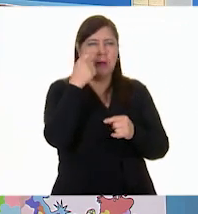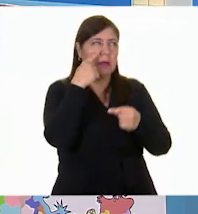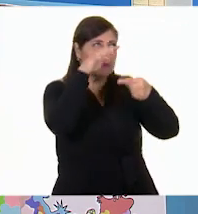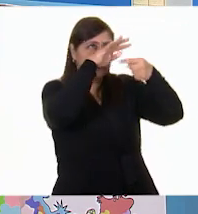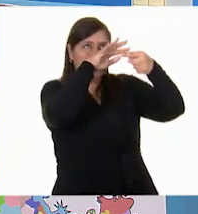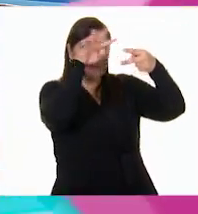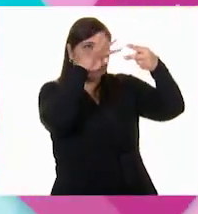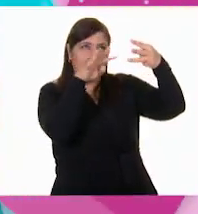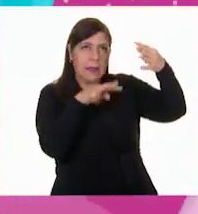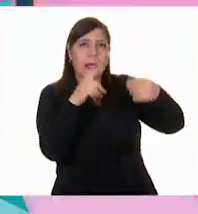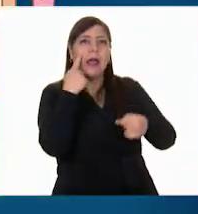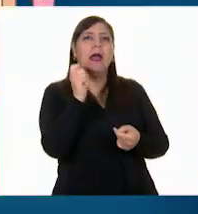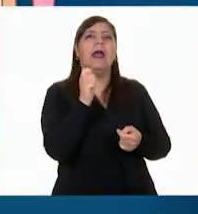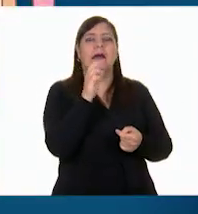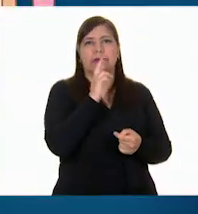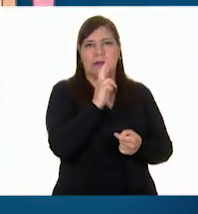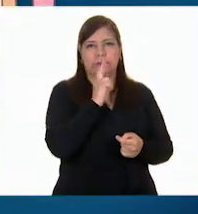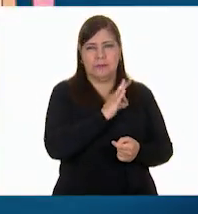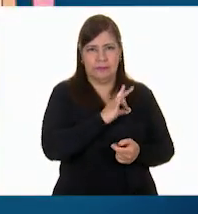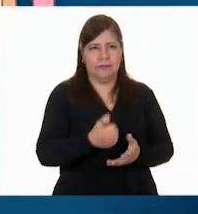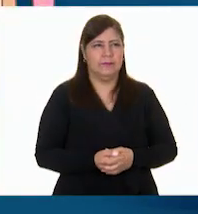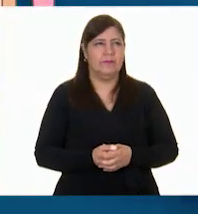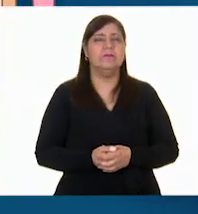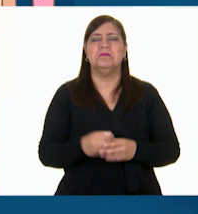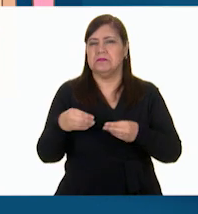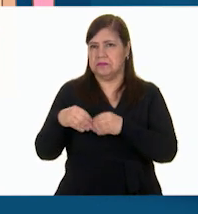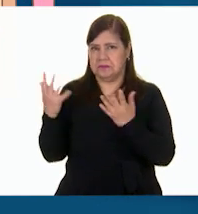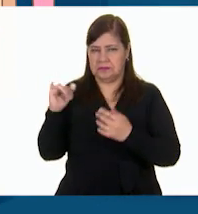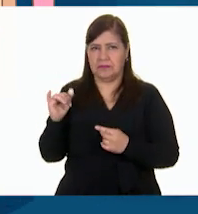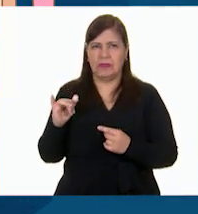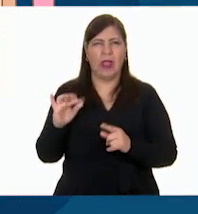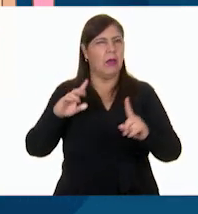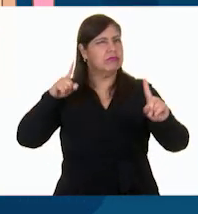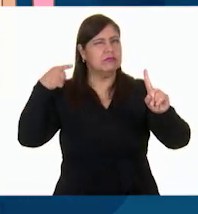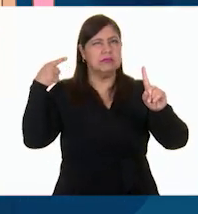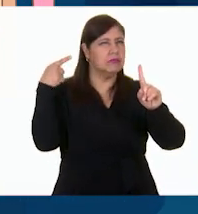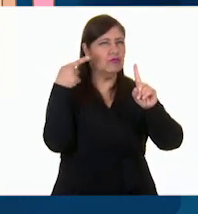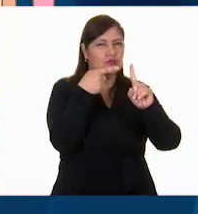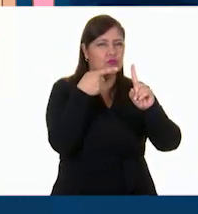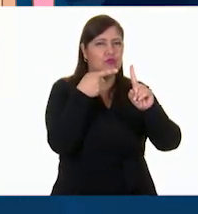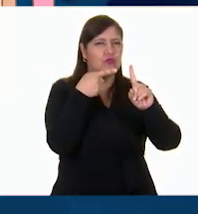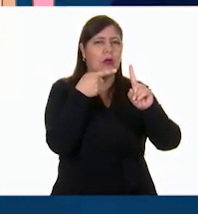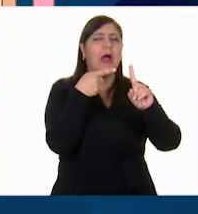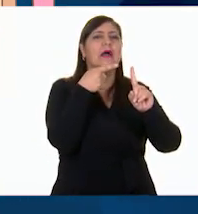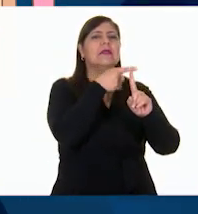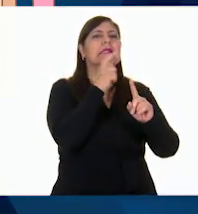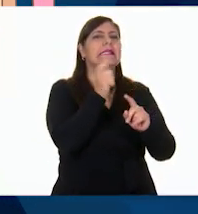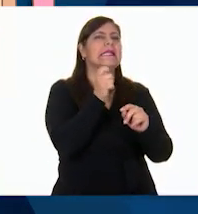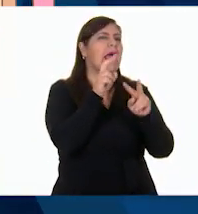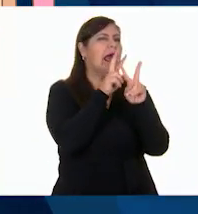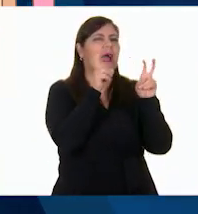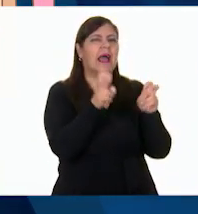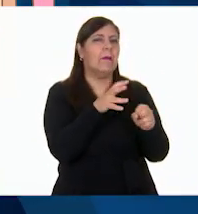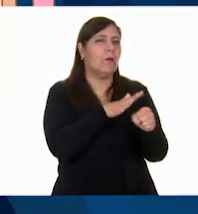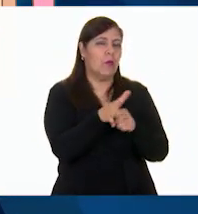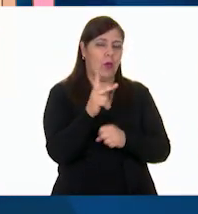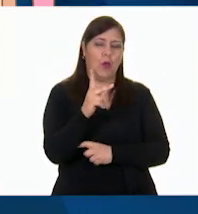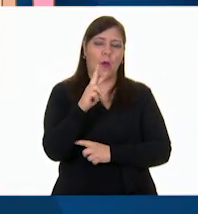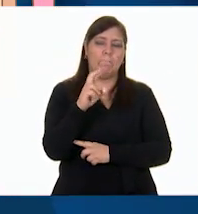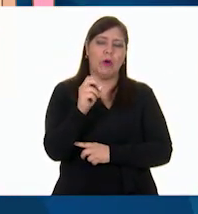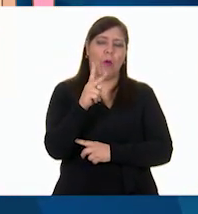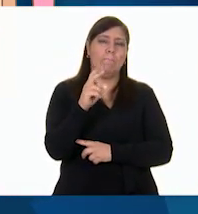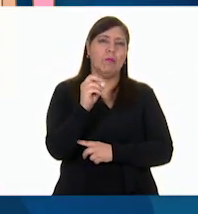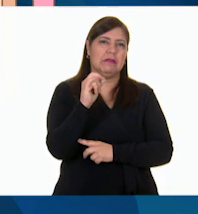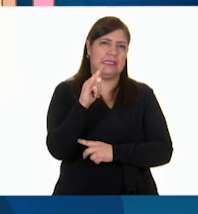vayámosla respondiendo. Por supuesto, Gaby. ¿Cuál es el propósito de tu carta, María? Pues el propósito de mi carta